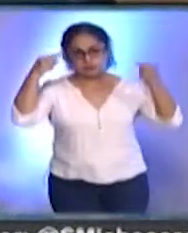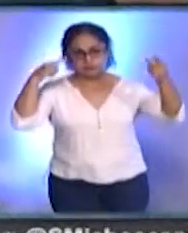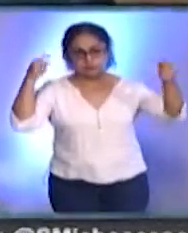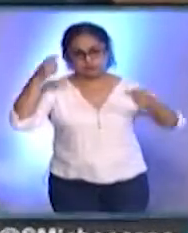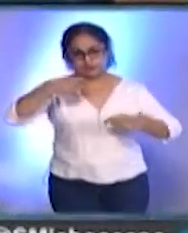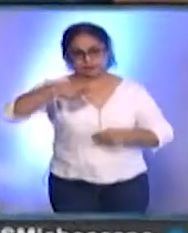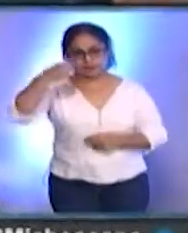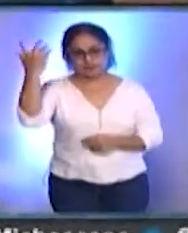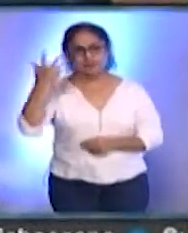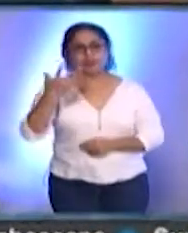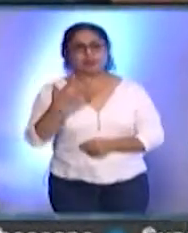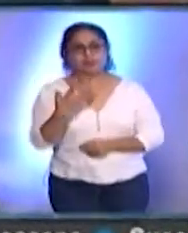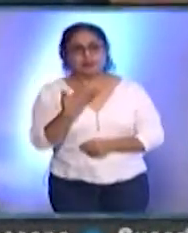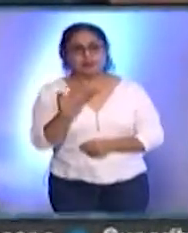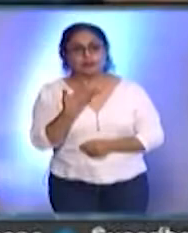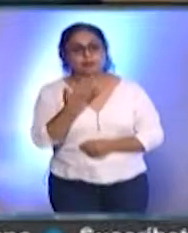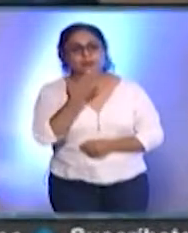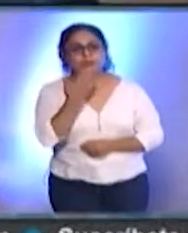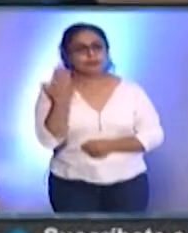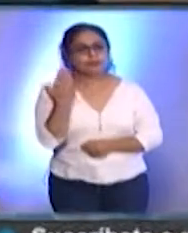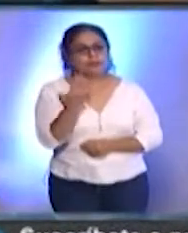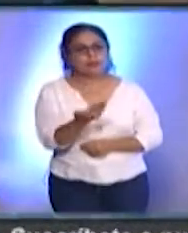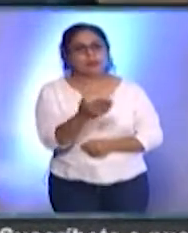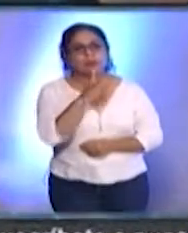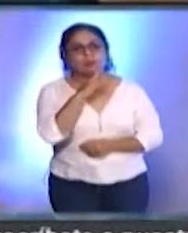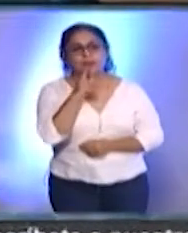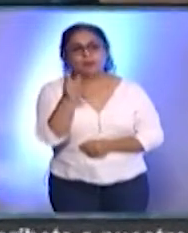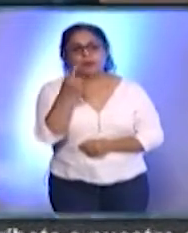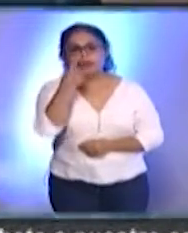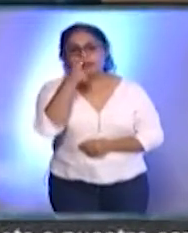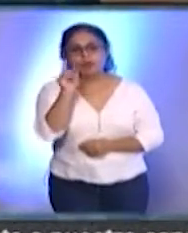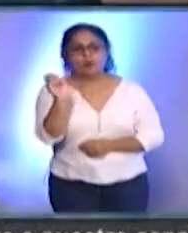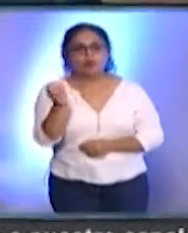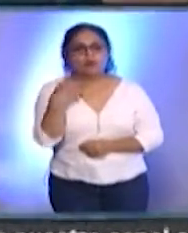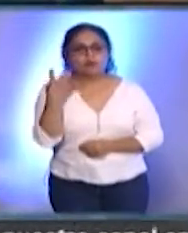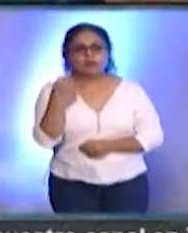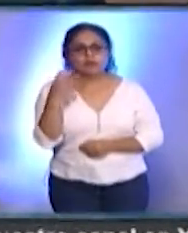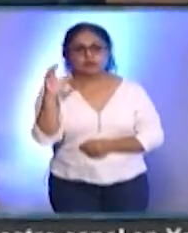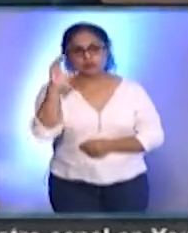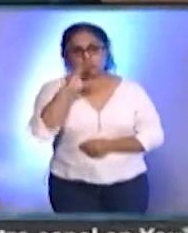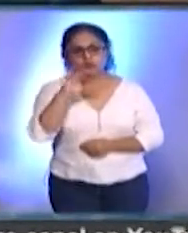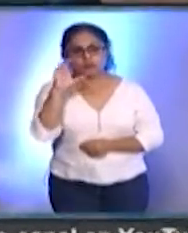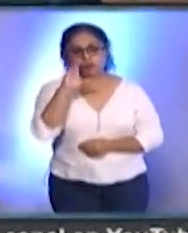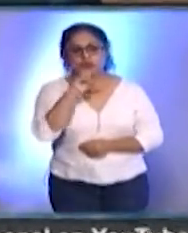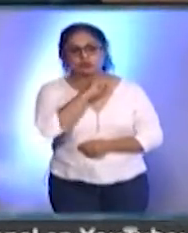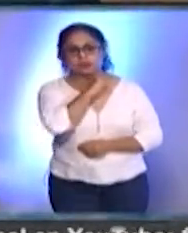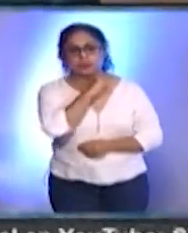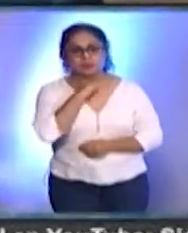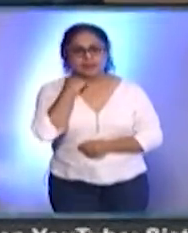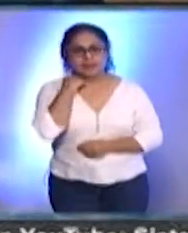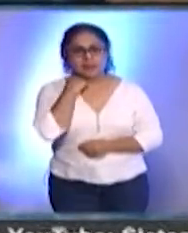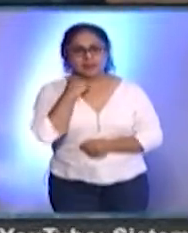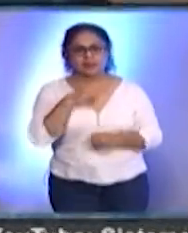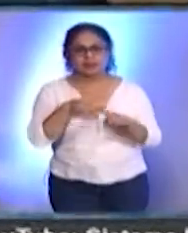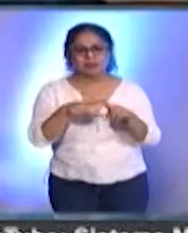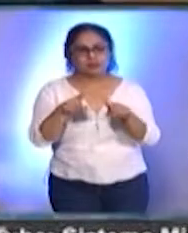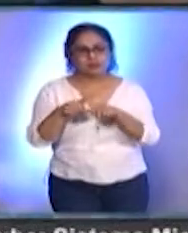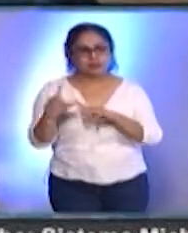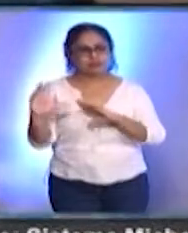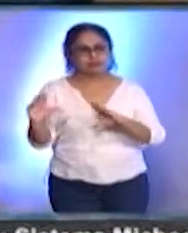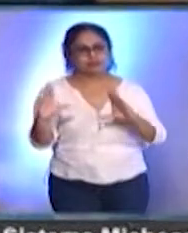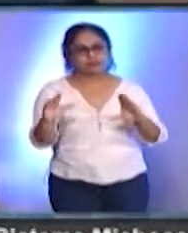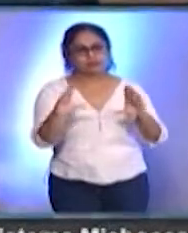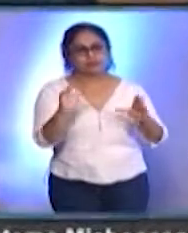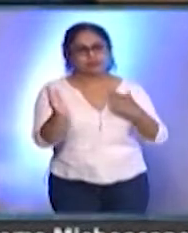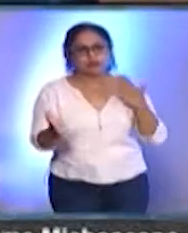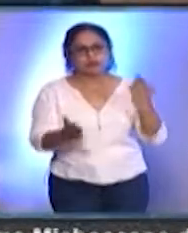un poco de lo que hemos recibido en las aulas a través de la impartición de conferencias, cursos, seminarios que hacemos de manera gratuita a los